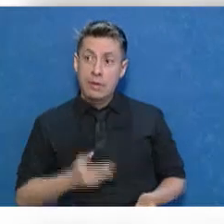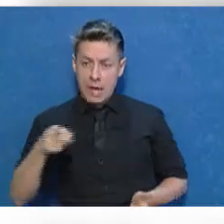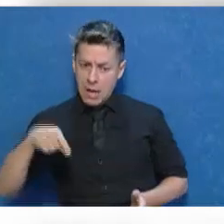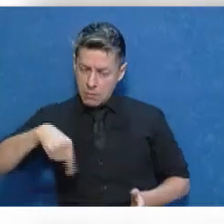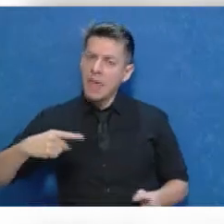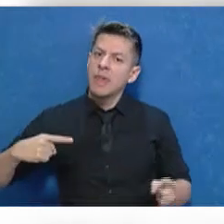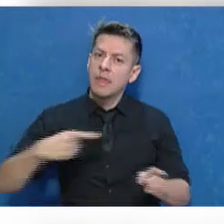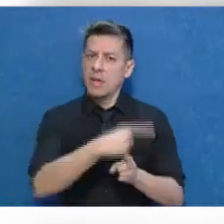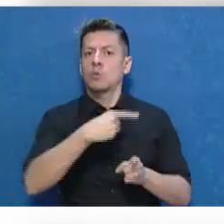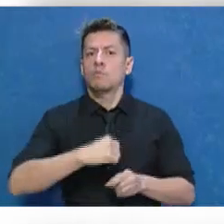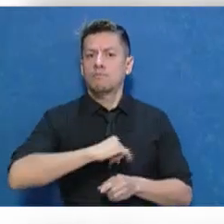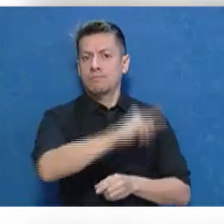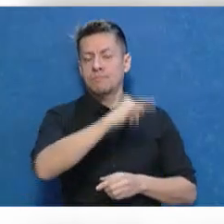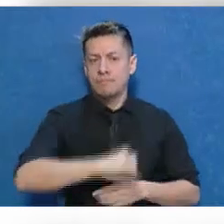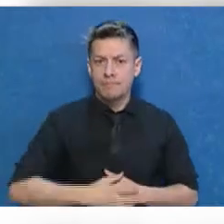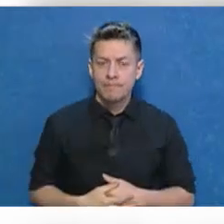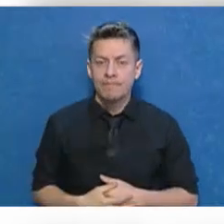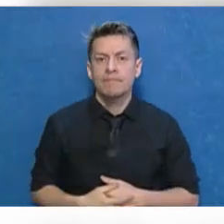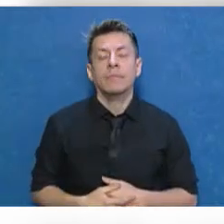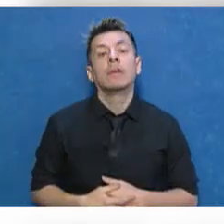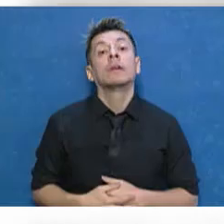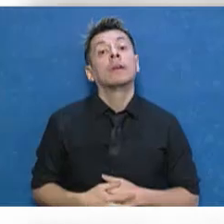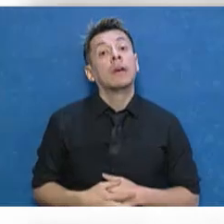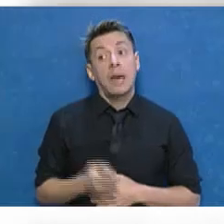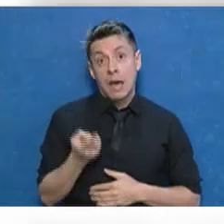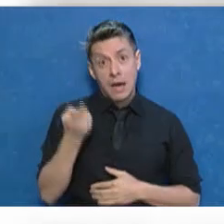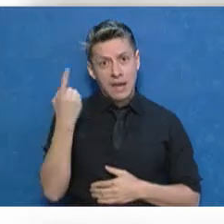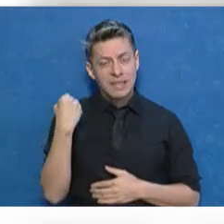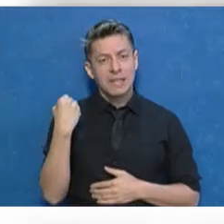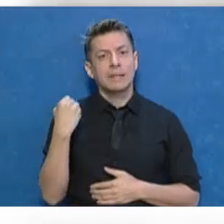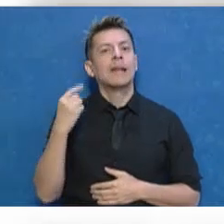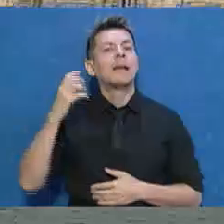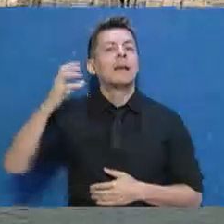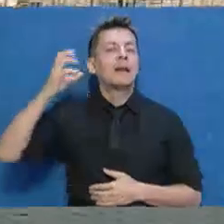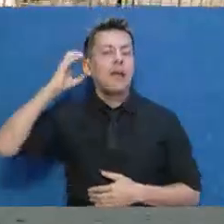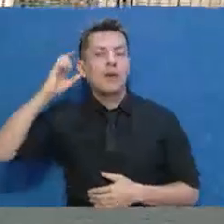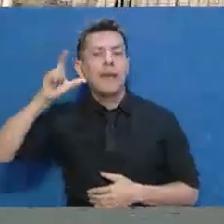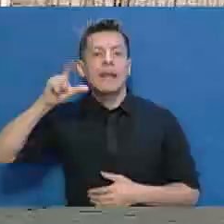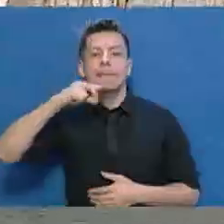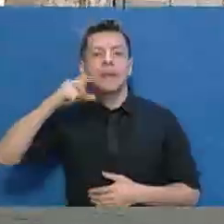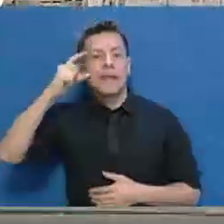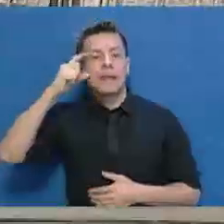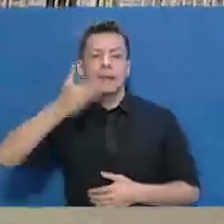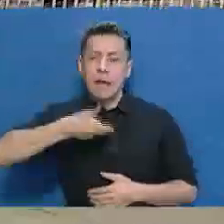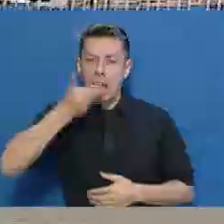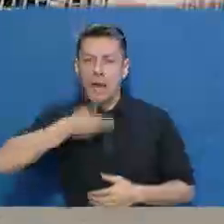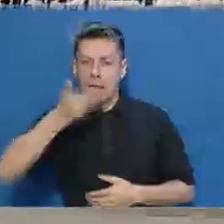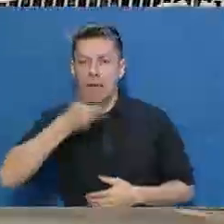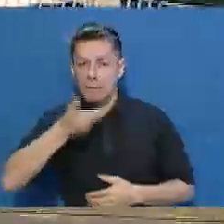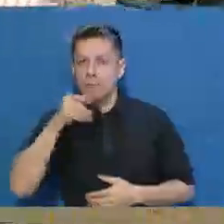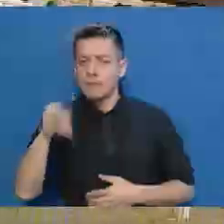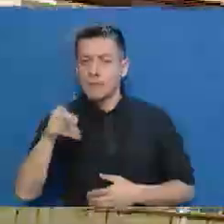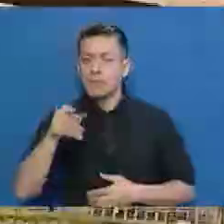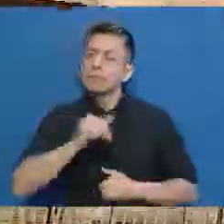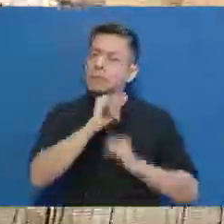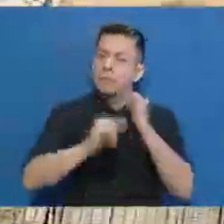penal por este supuesto desvío de fondo. Y ayer habló para Radio LB10 con nuestro compañero Federico Acosta y se refirió un